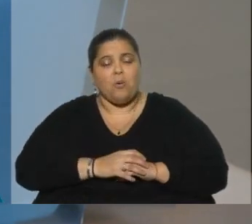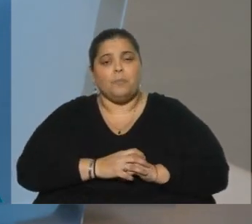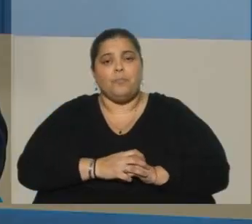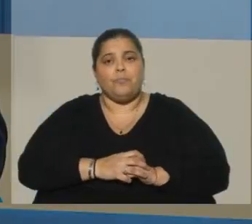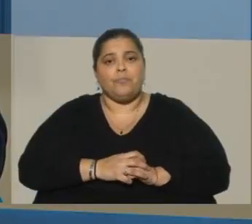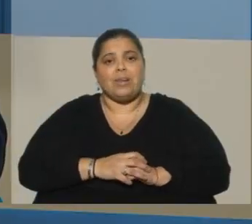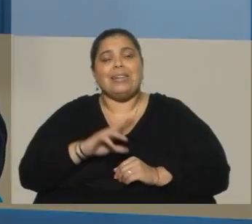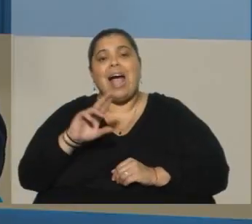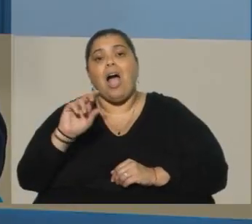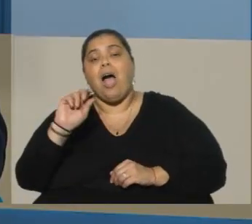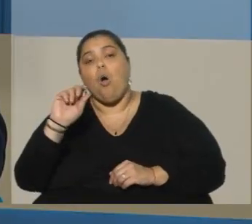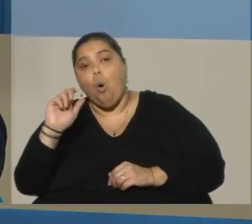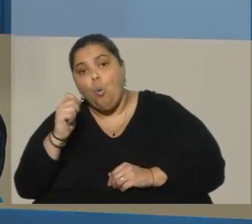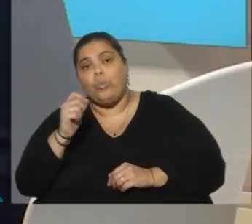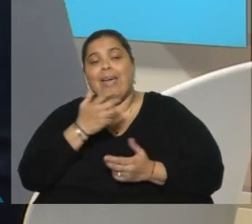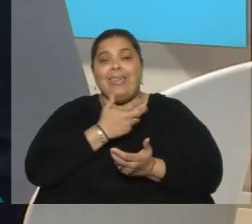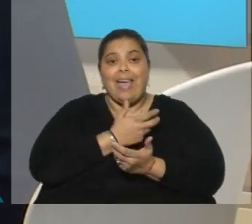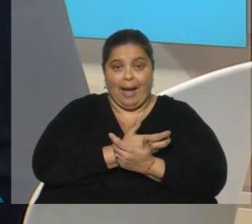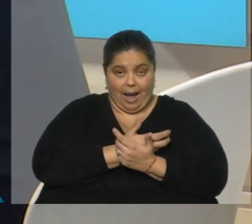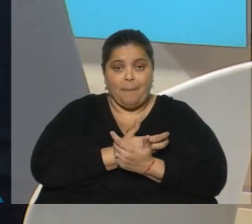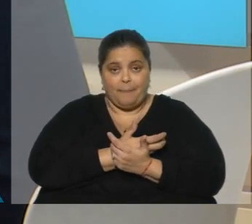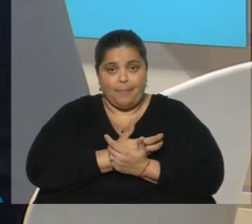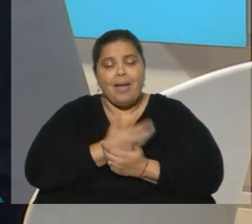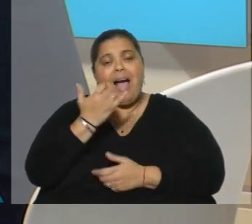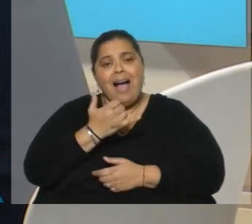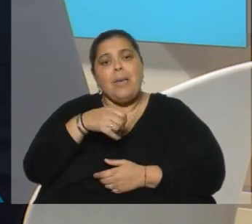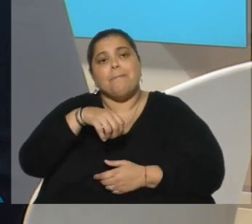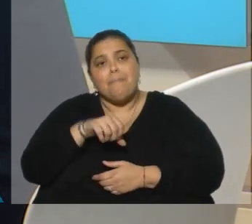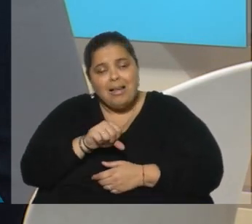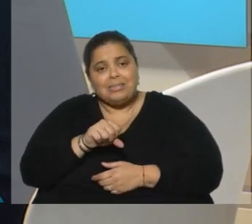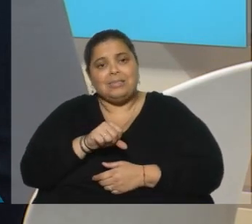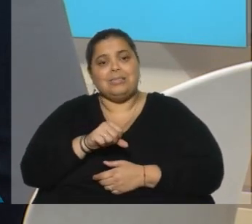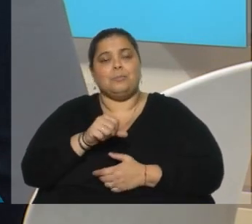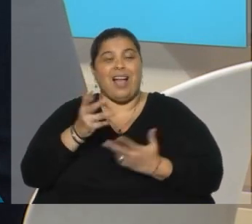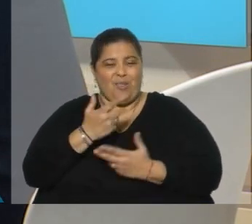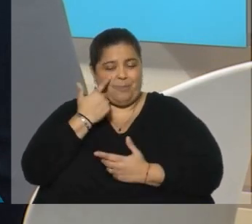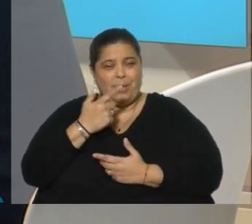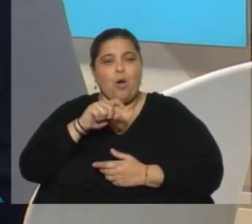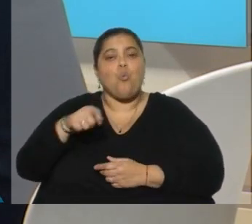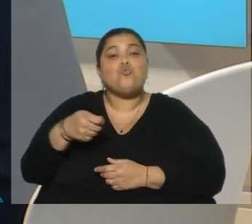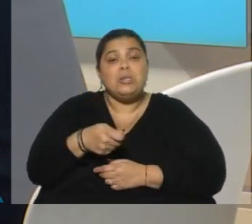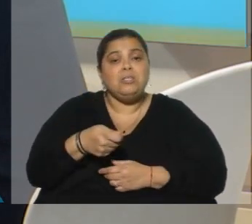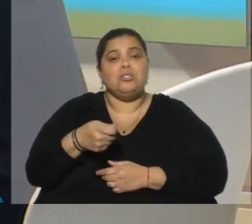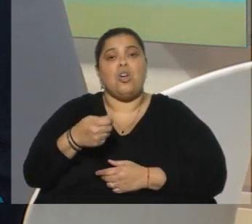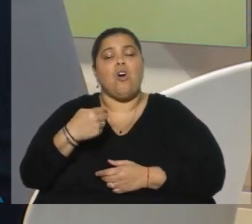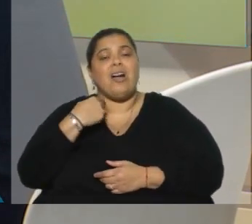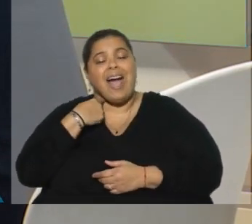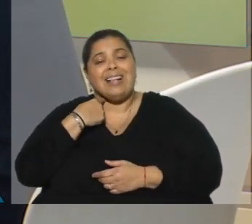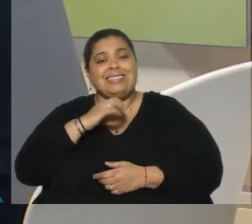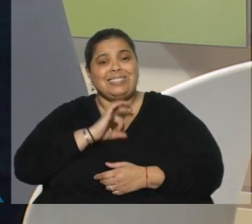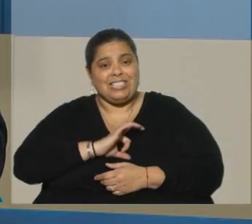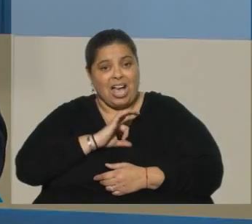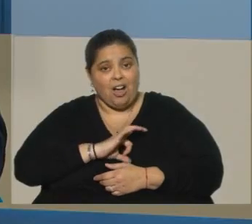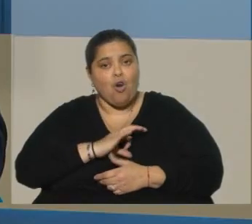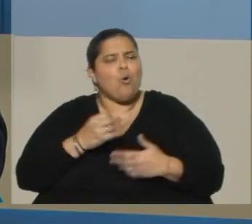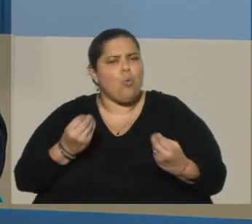UTE y ANCAP, UTE y 80-20. Por eso le preguntaba, ¿hay más? Porque ahora estamos enterándonos que están haciendo juicio a Gas Ayago, unos cuantos millones de dólares. No,